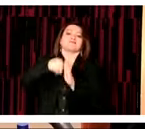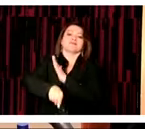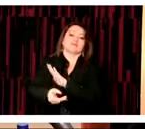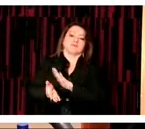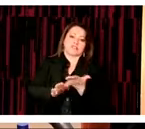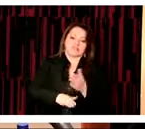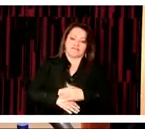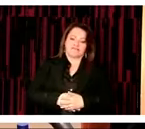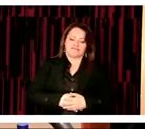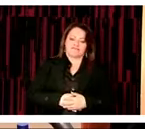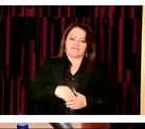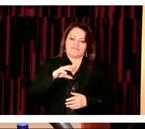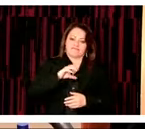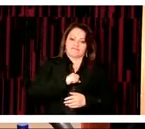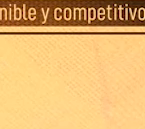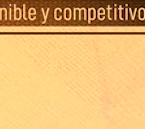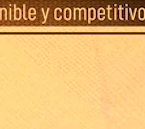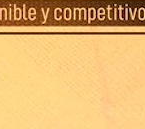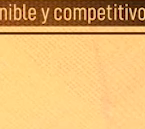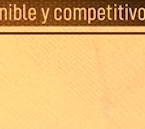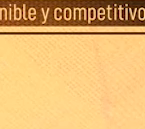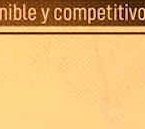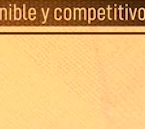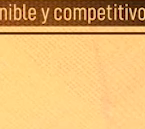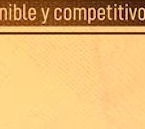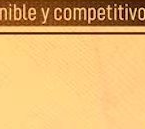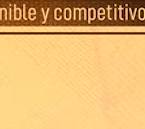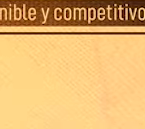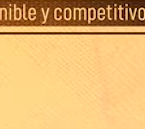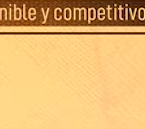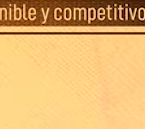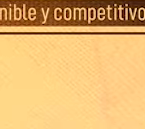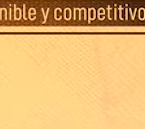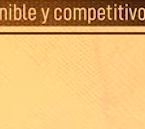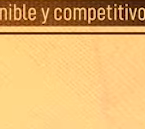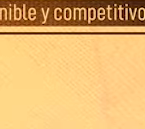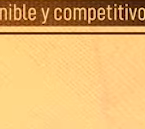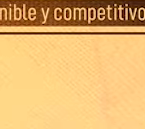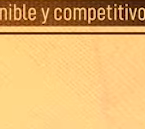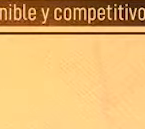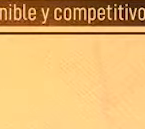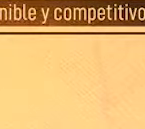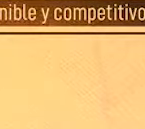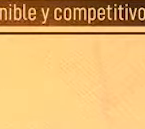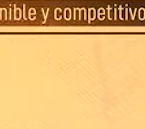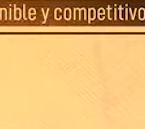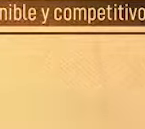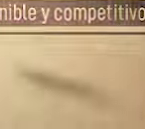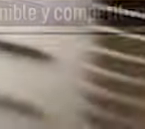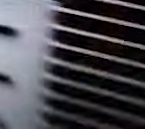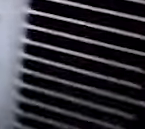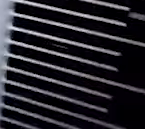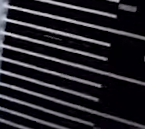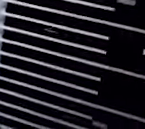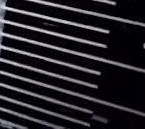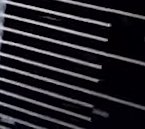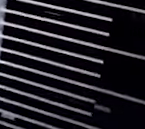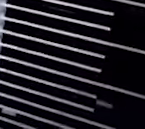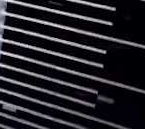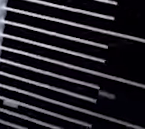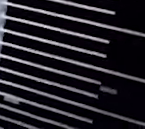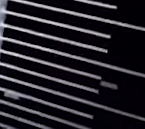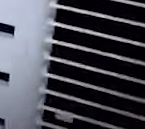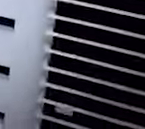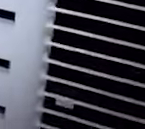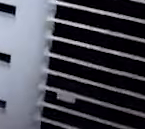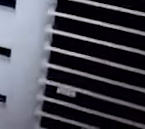de la ANH, Orlando Velandia, participó en el primer foro de regalías hacia un futuro sostenible y competitivo, organizado